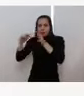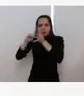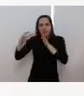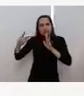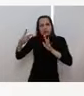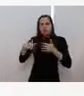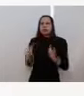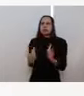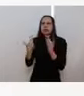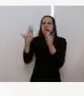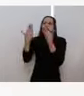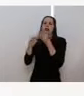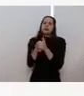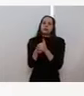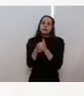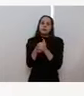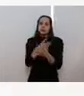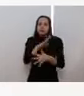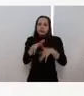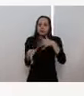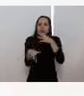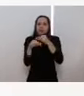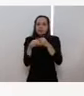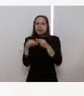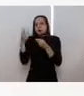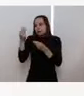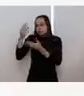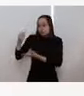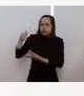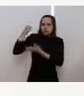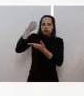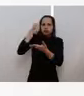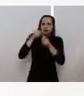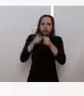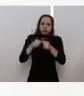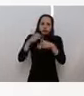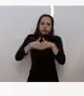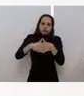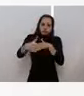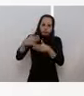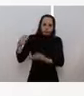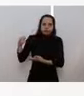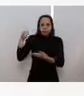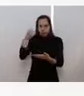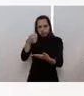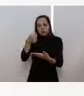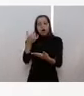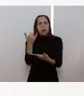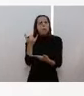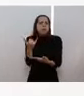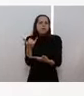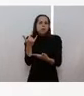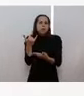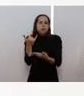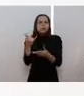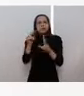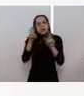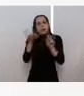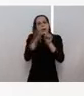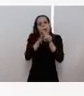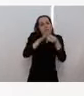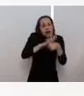apoyó muchísimo y garantizamos la estabilidad financiera de la entidad el respaldo presupuestal de lo requerido para esta pandemia que